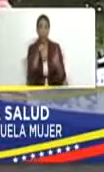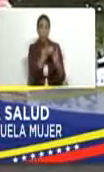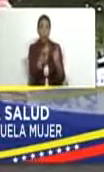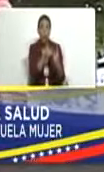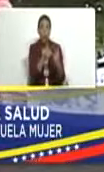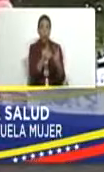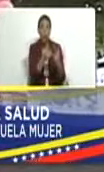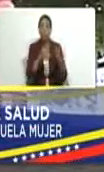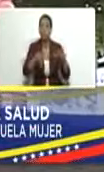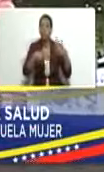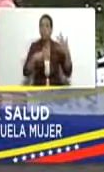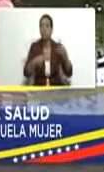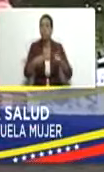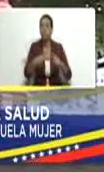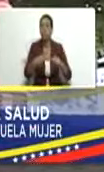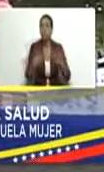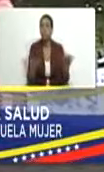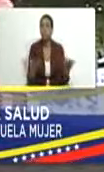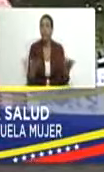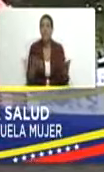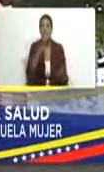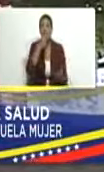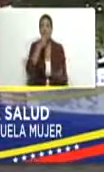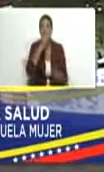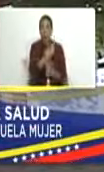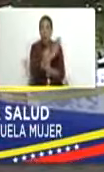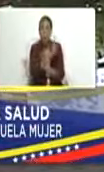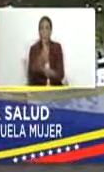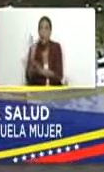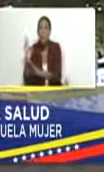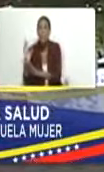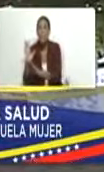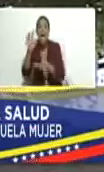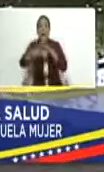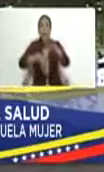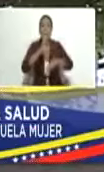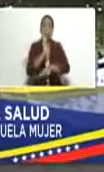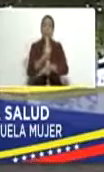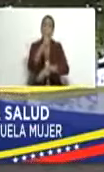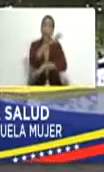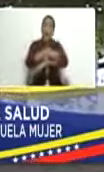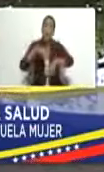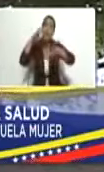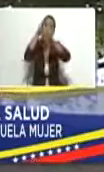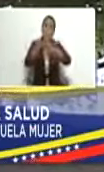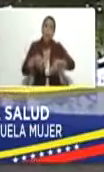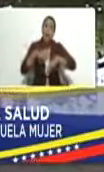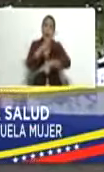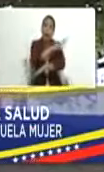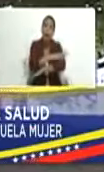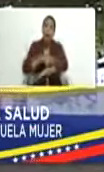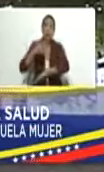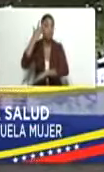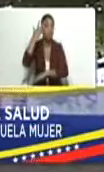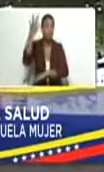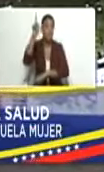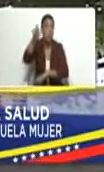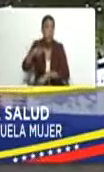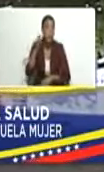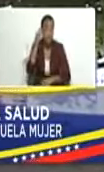el vértice verde ecologista y animalista. La mujer es experta